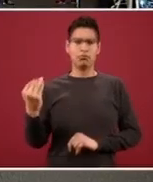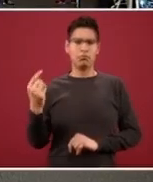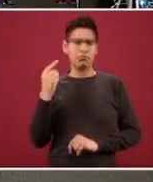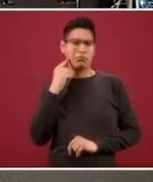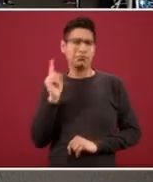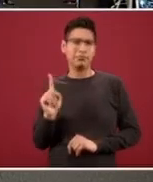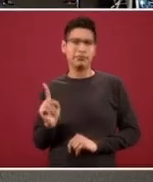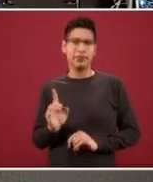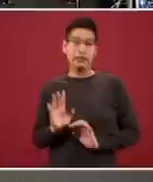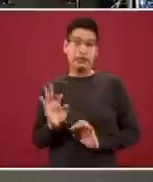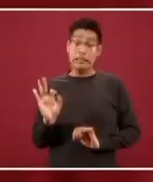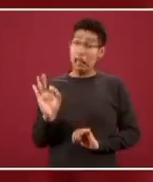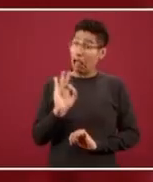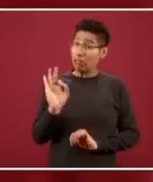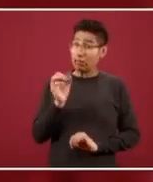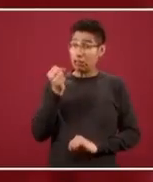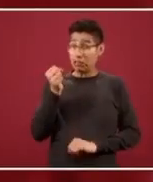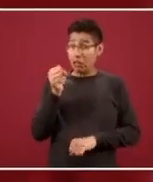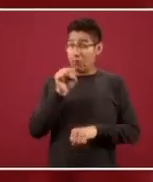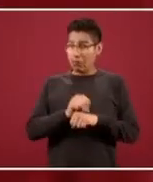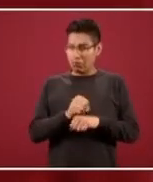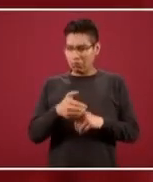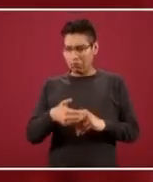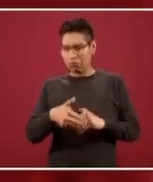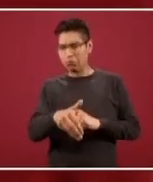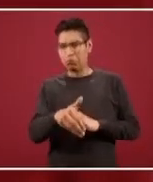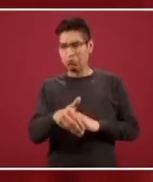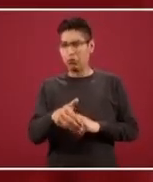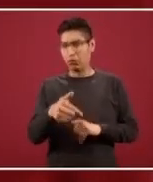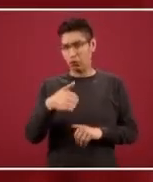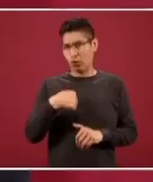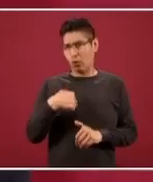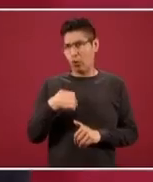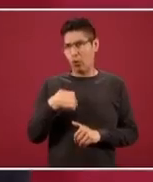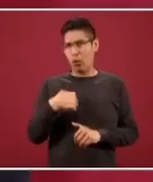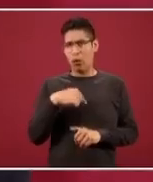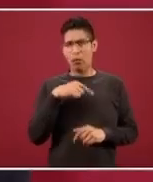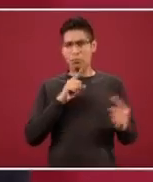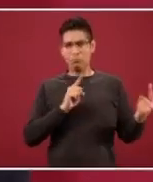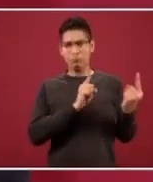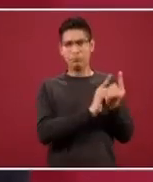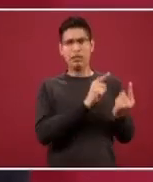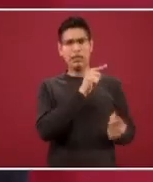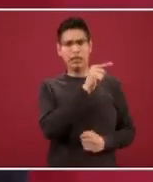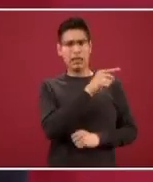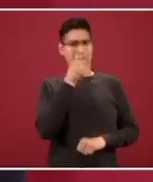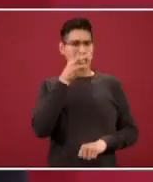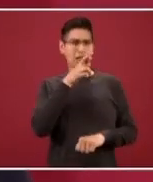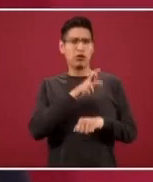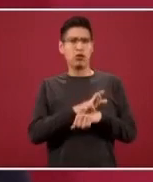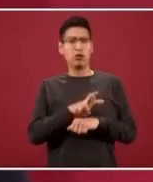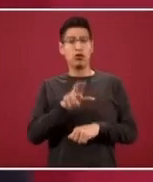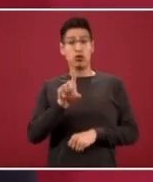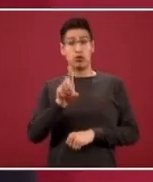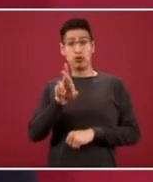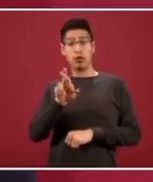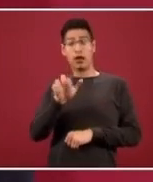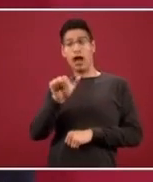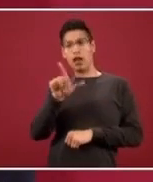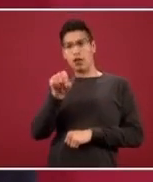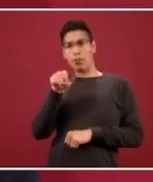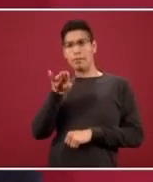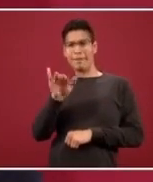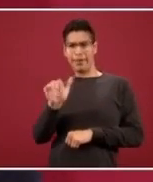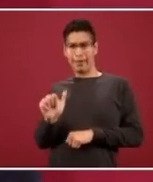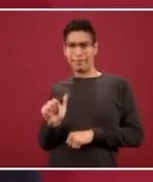misma semana llevo esta inquietud con el director general de epidemiología, que es el doctor Alomía, y que es el director